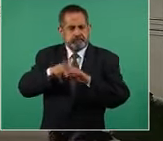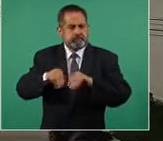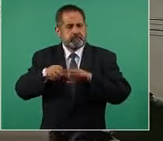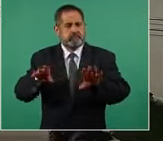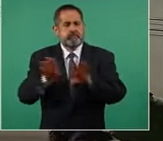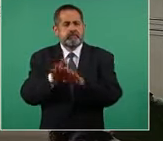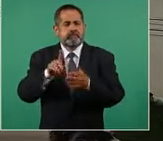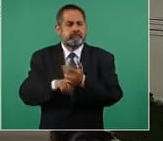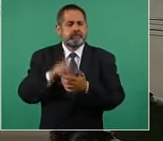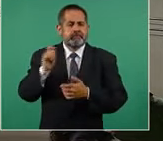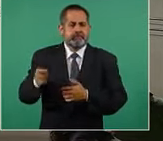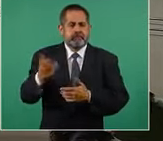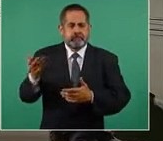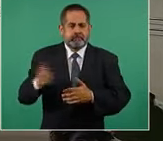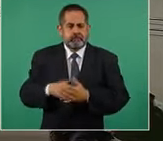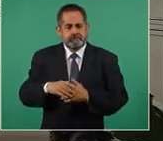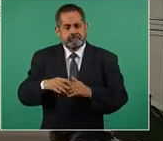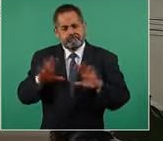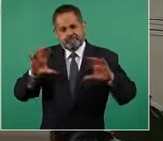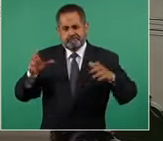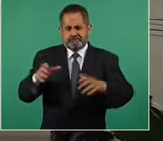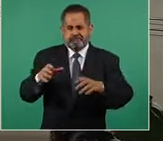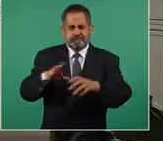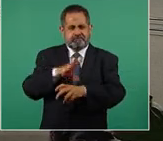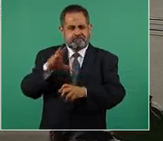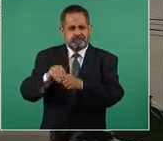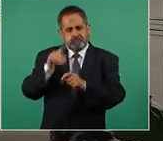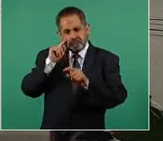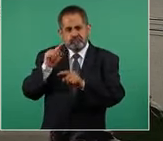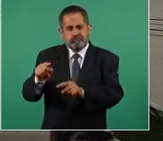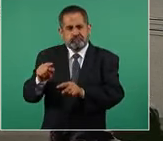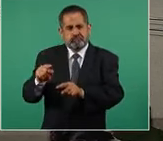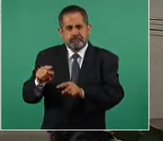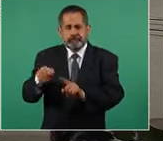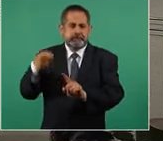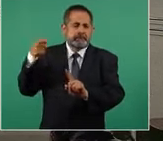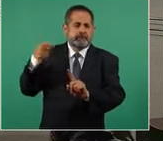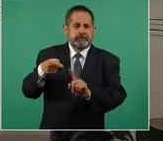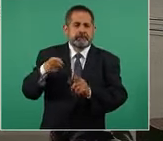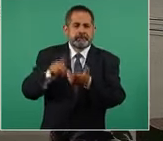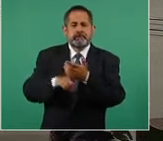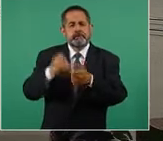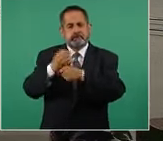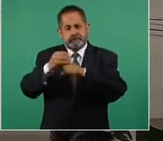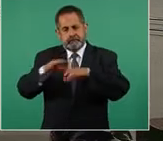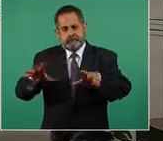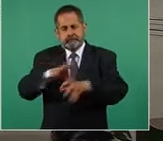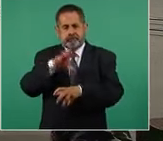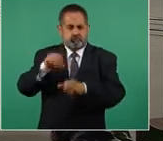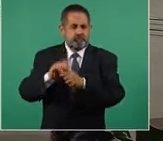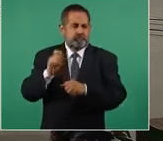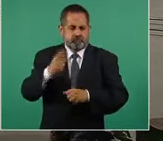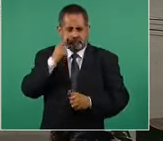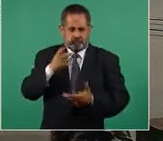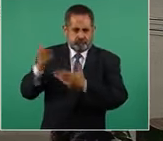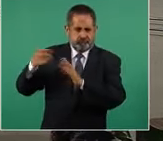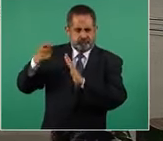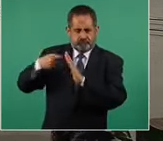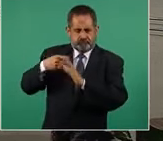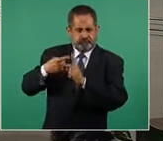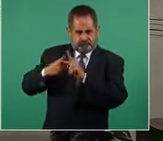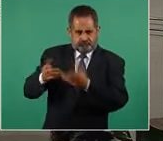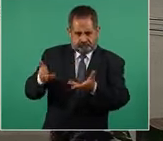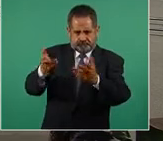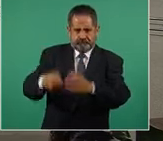donde precisamente se concentra todo lo que pudiera ser de manera muy precisa el informe de esta actividad. Si son tan amables,